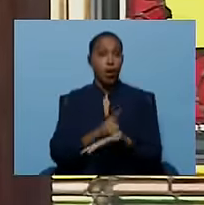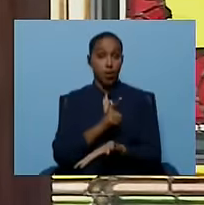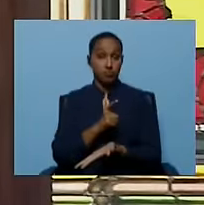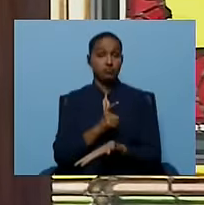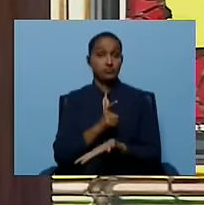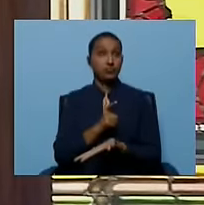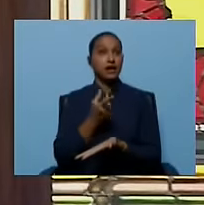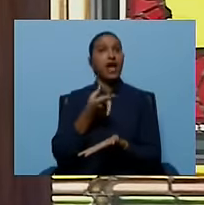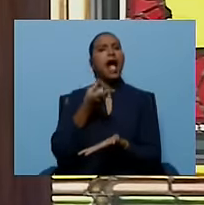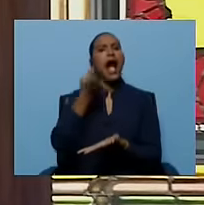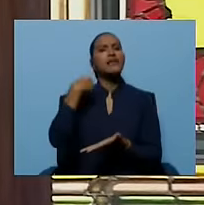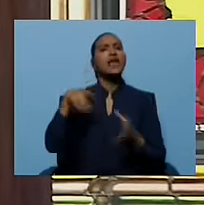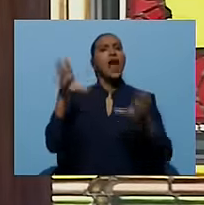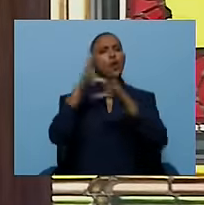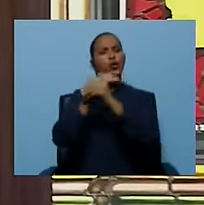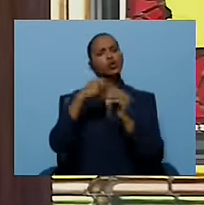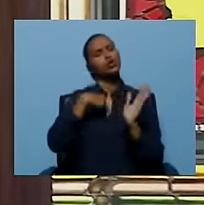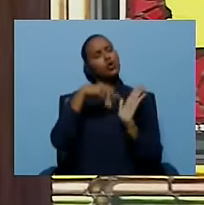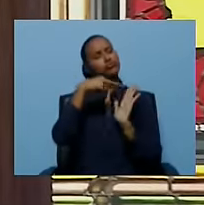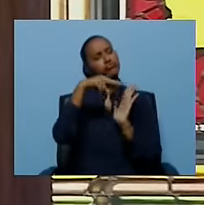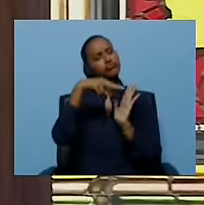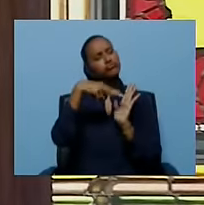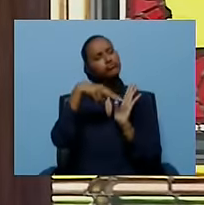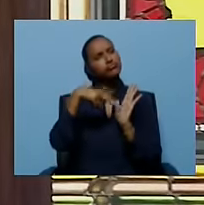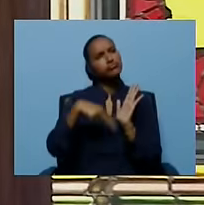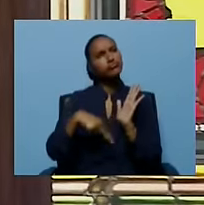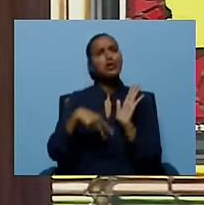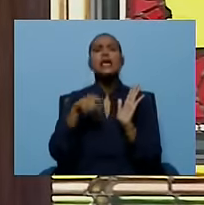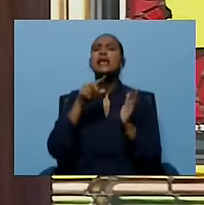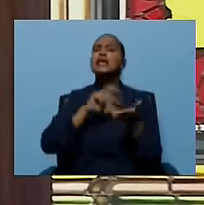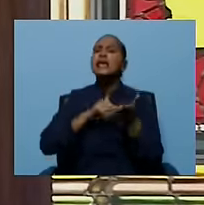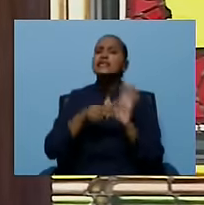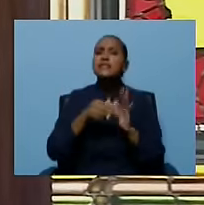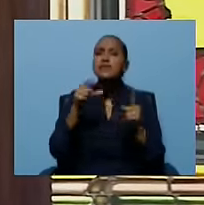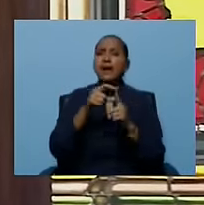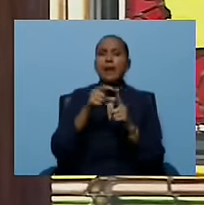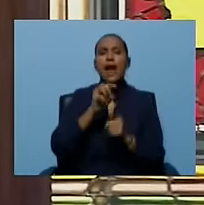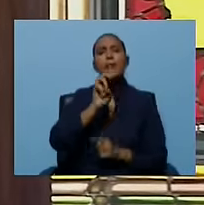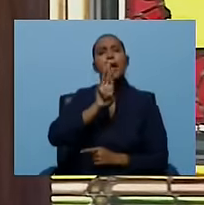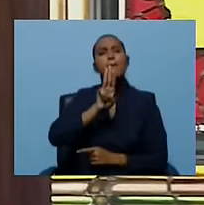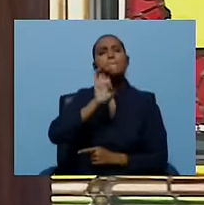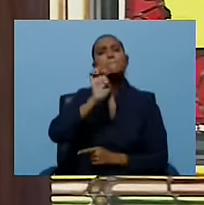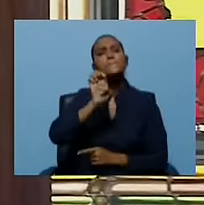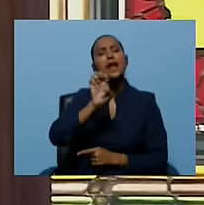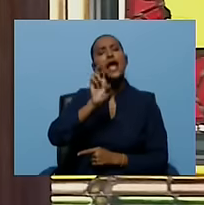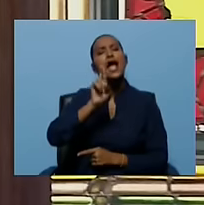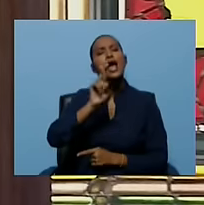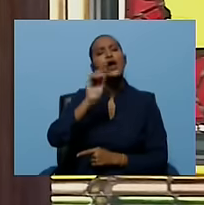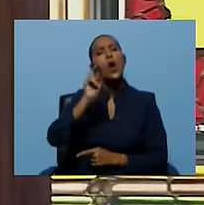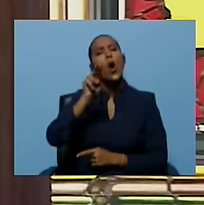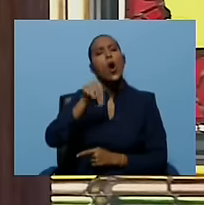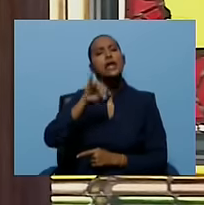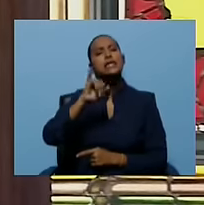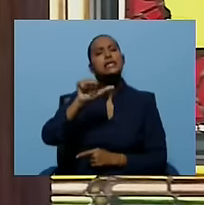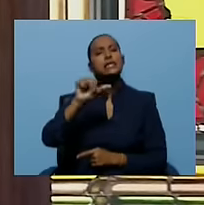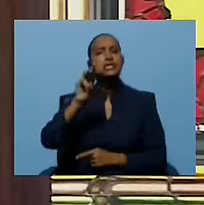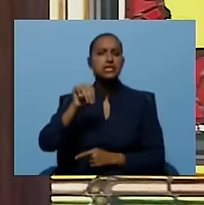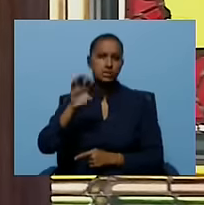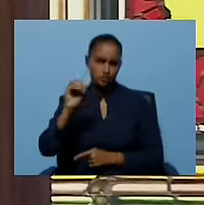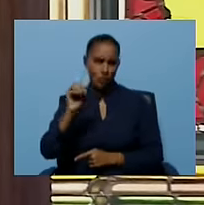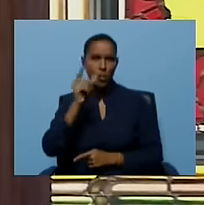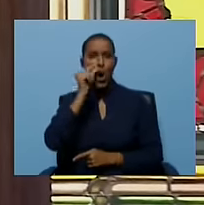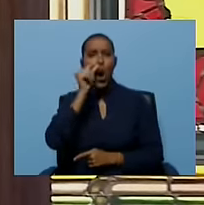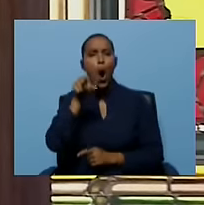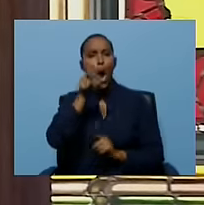Anoche lo estaba leyendo. ¿Qué es el peronismo? De Marcelo Koenig. ¿Tú